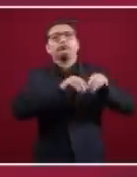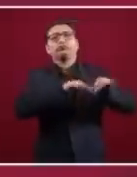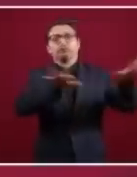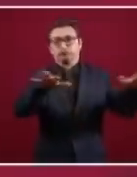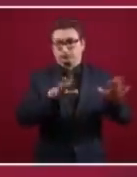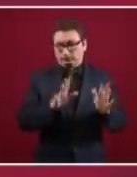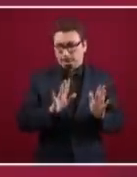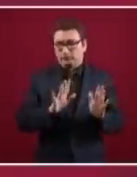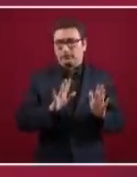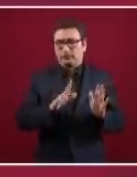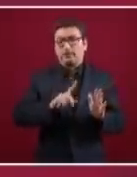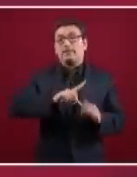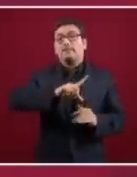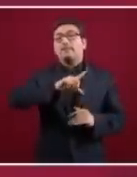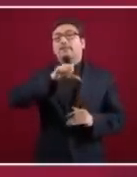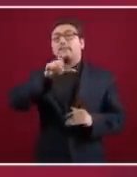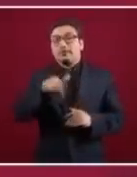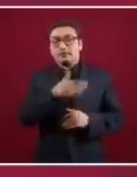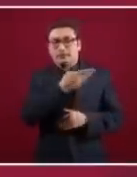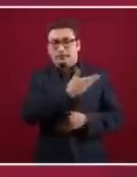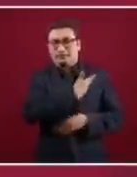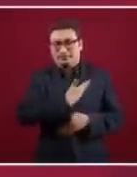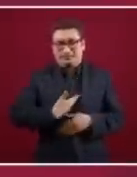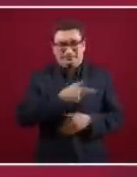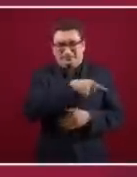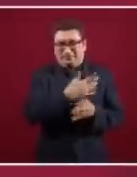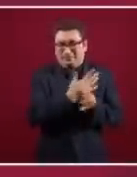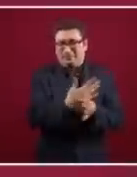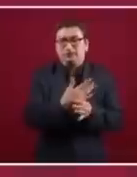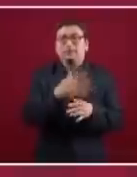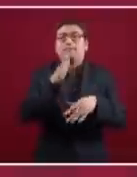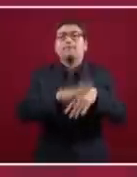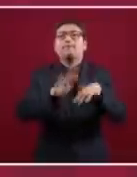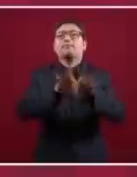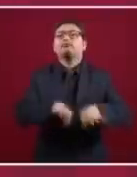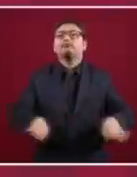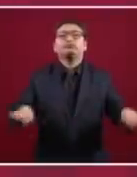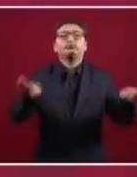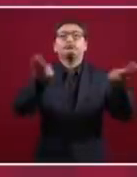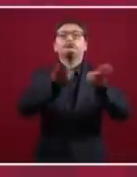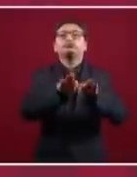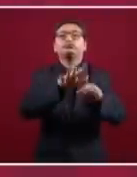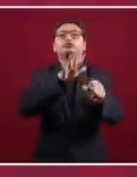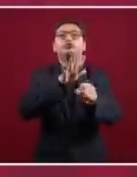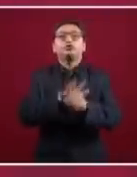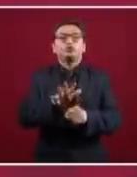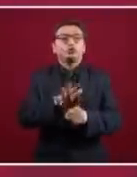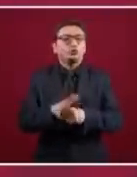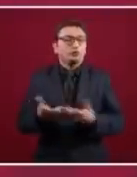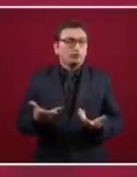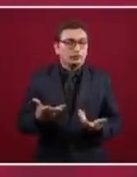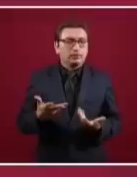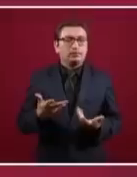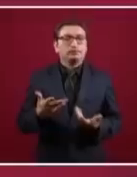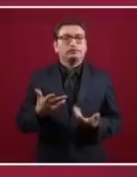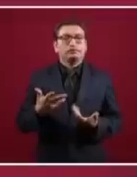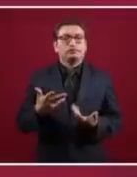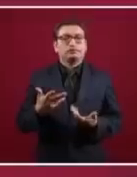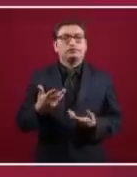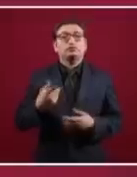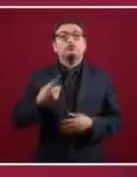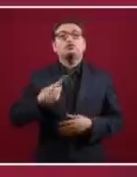pero como decía el señor presidente lo importante es que estábamos